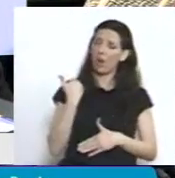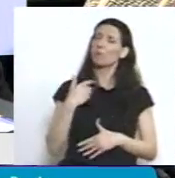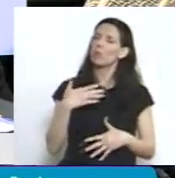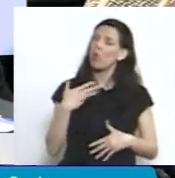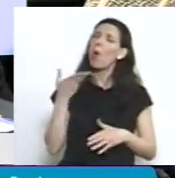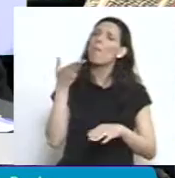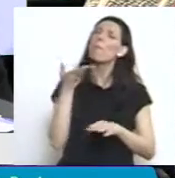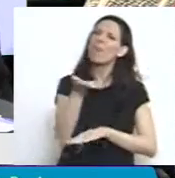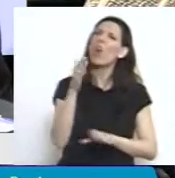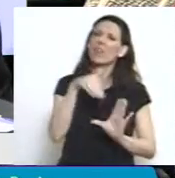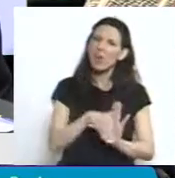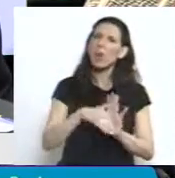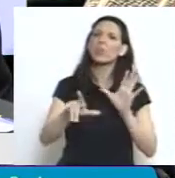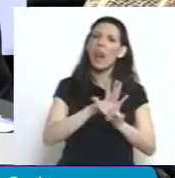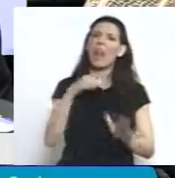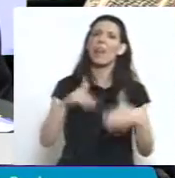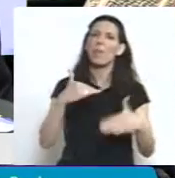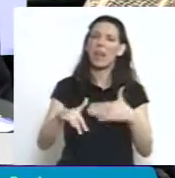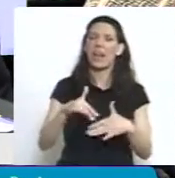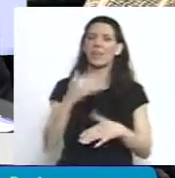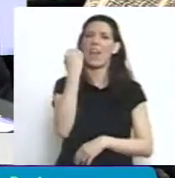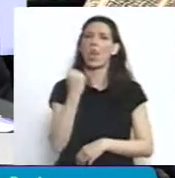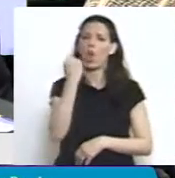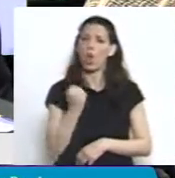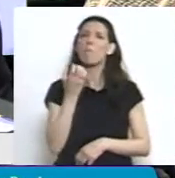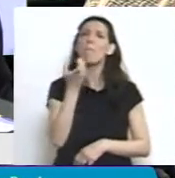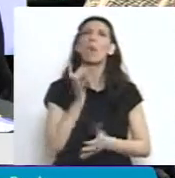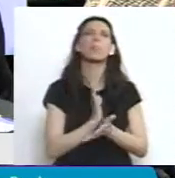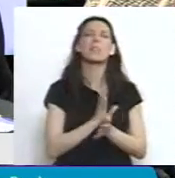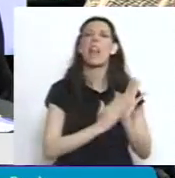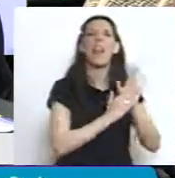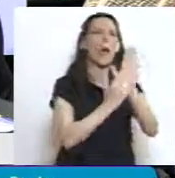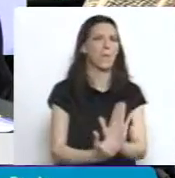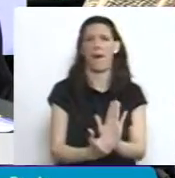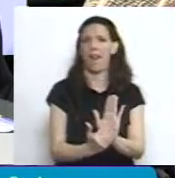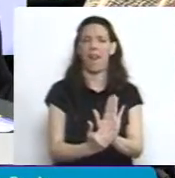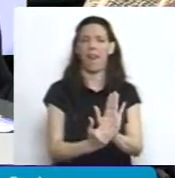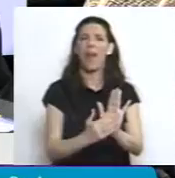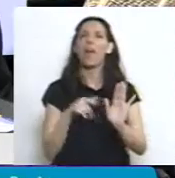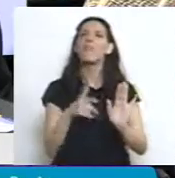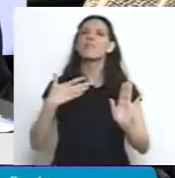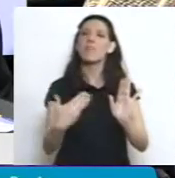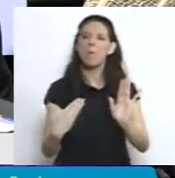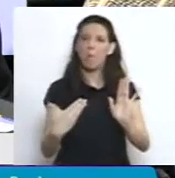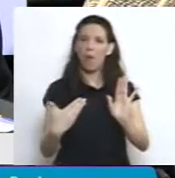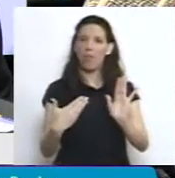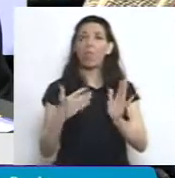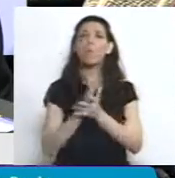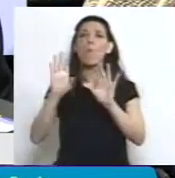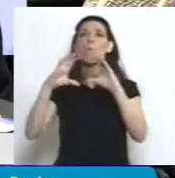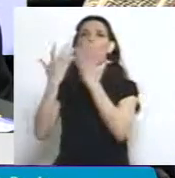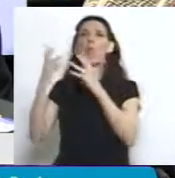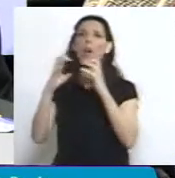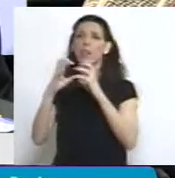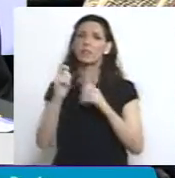emergencia económica porque es la que respalda esta política fiscal, que ha mostrado ser capaz de afrontar un mundo en crisis sin que